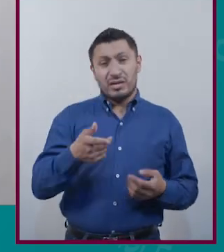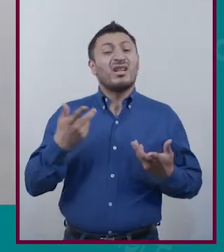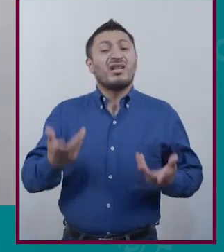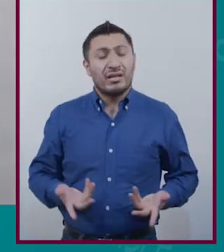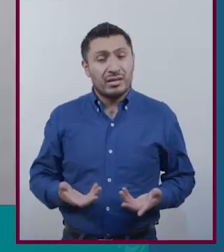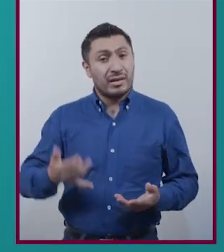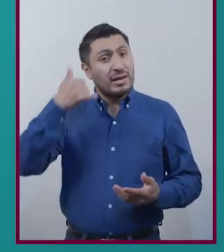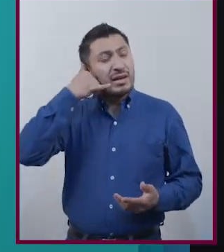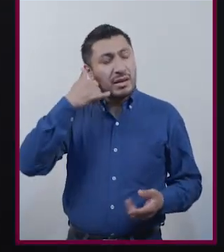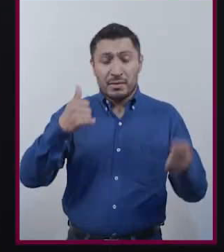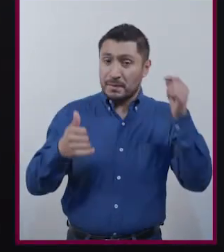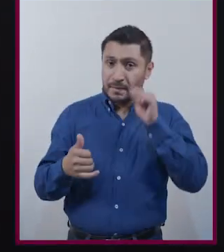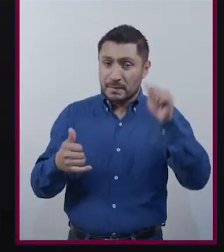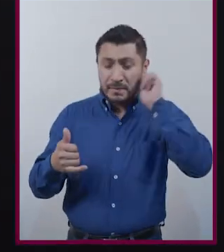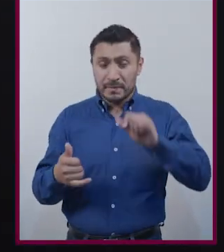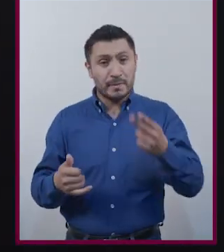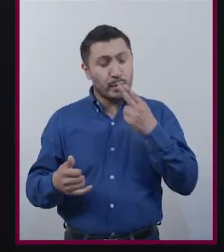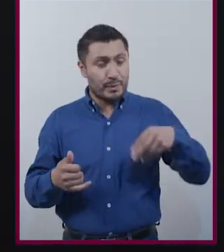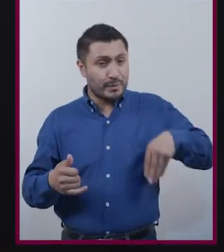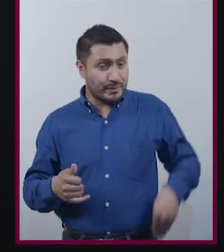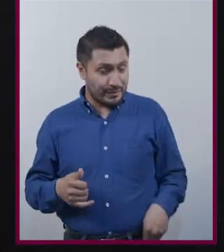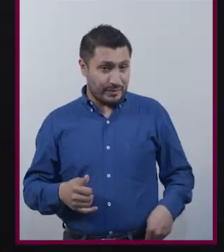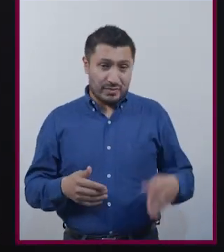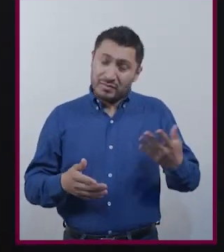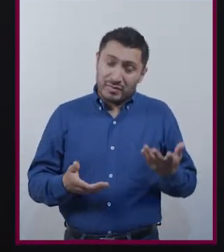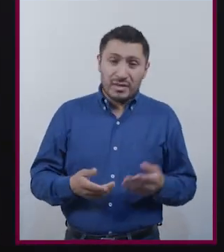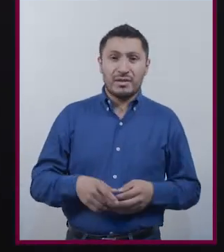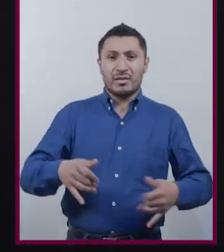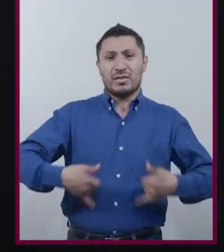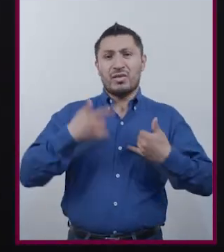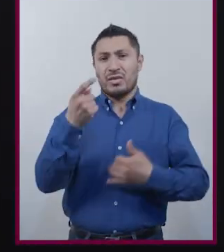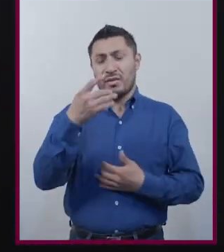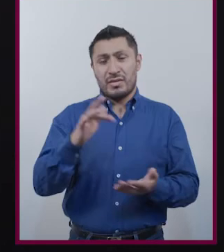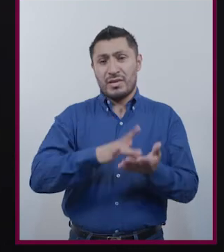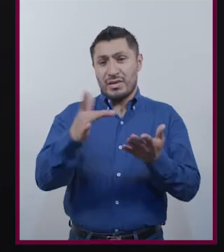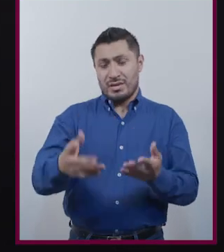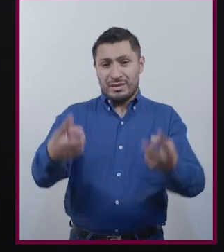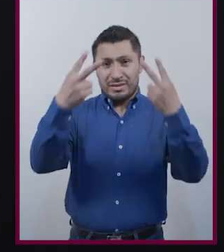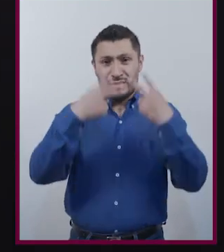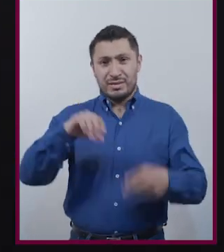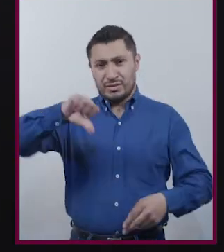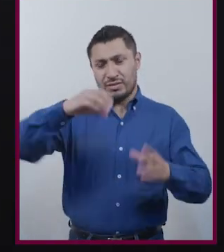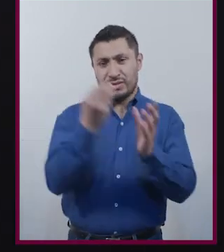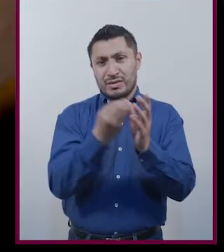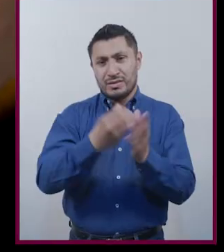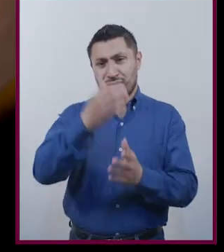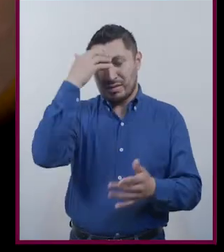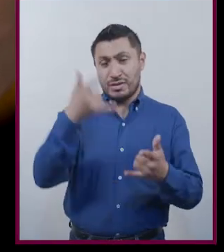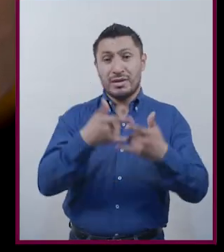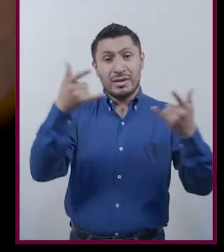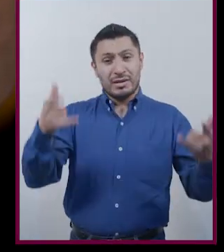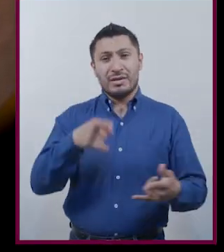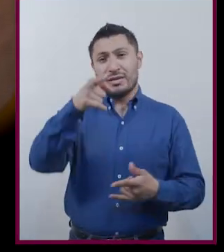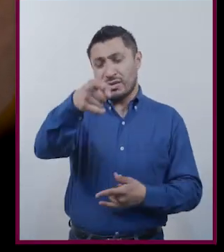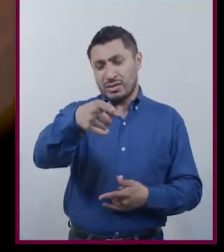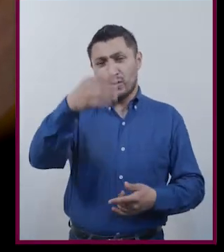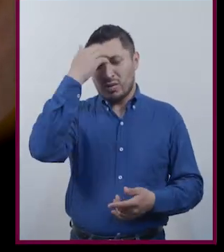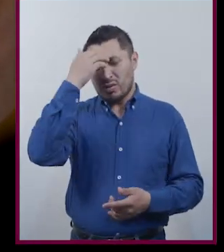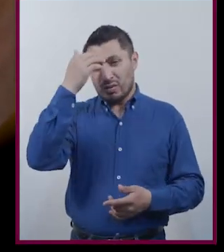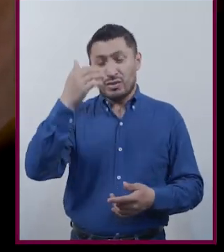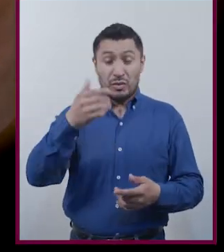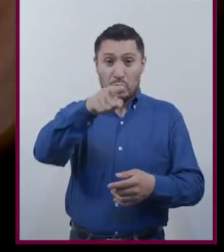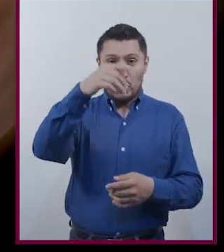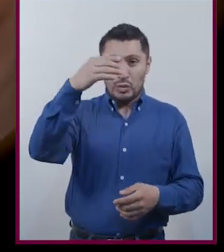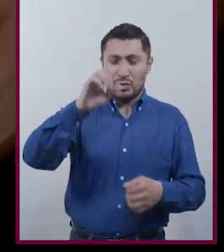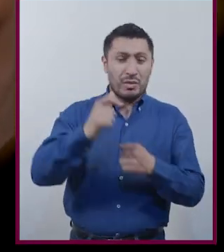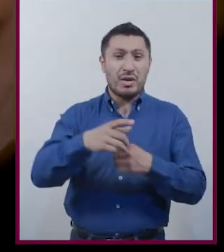el teléfono. Jóvenes en TV, muchas gracias por acompañarnos en este capítulo de Conciencia Histórica. ¿Tienes algo importante que